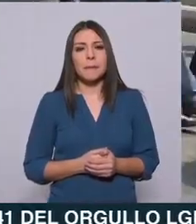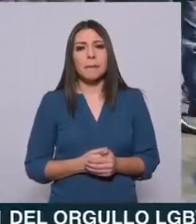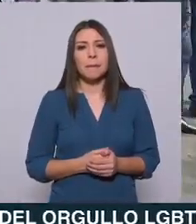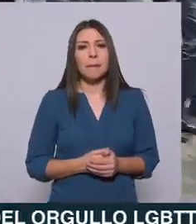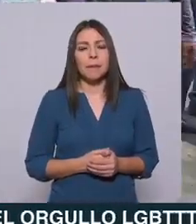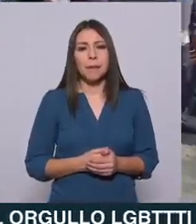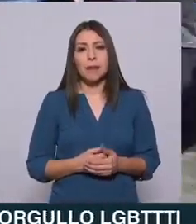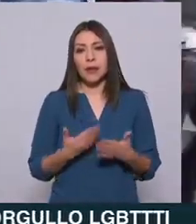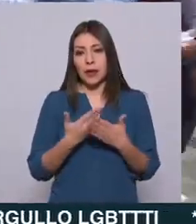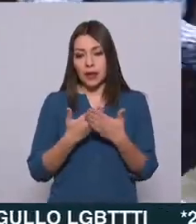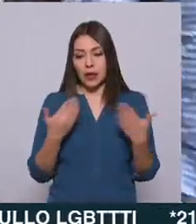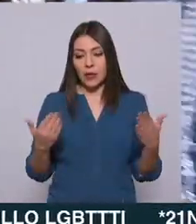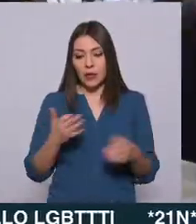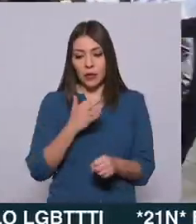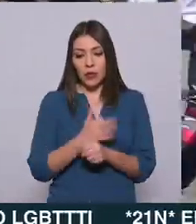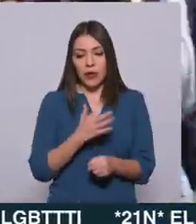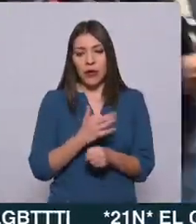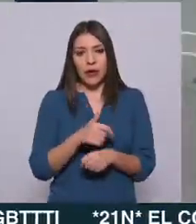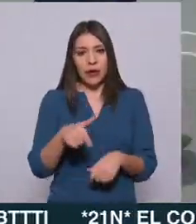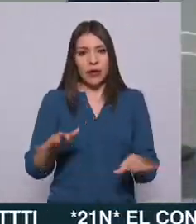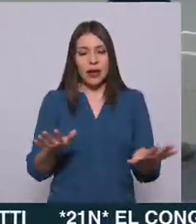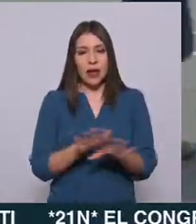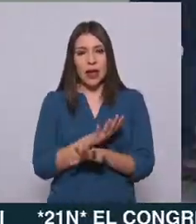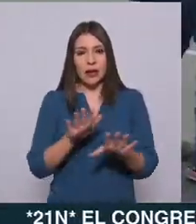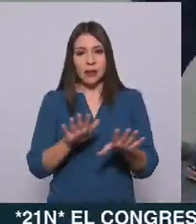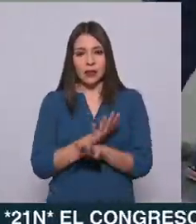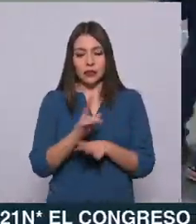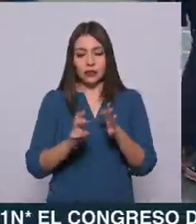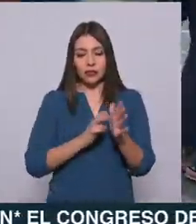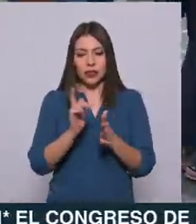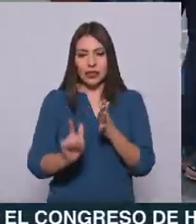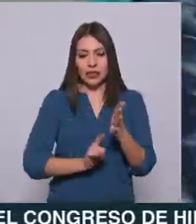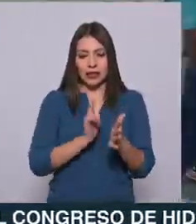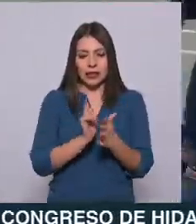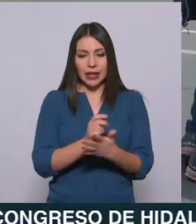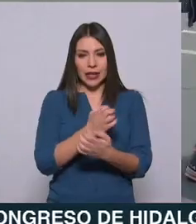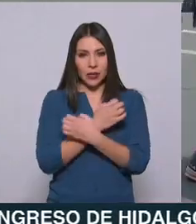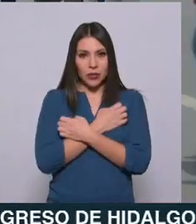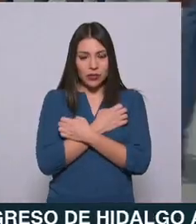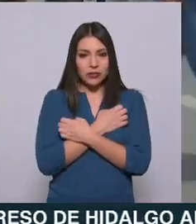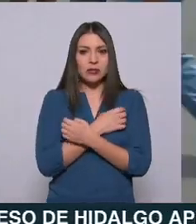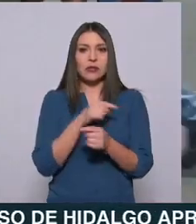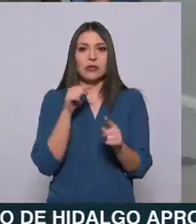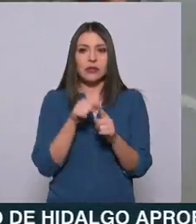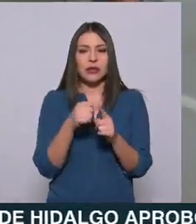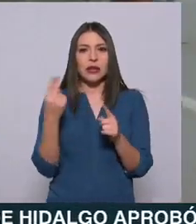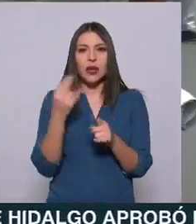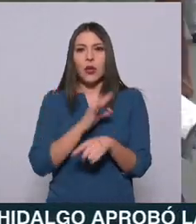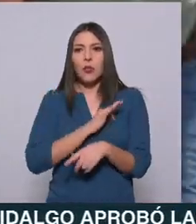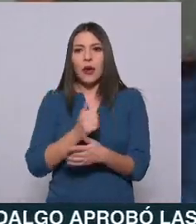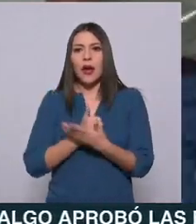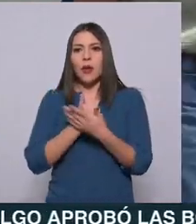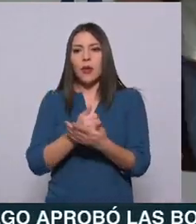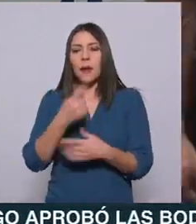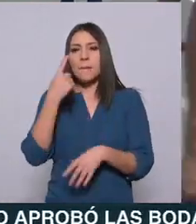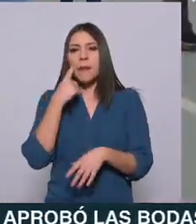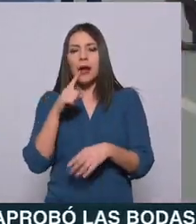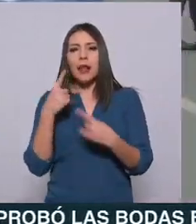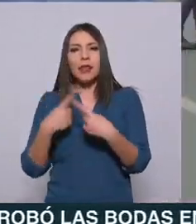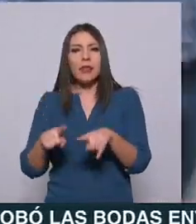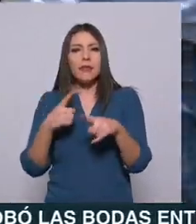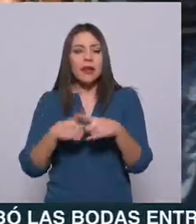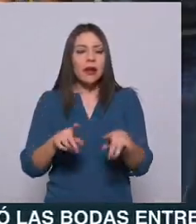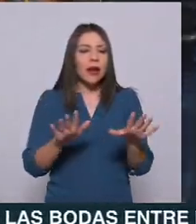nos puede ayudar a resarcir todo ese rezago, no solamente en planes y programas de estudio,